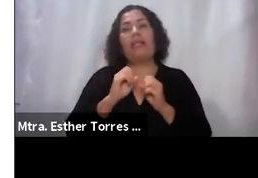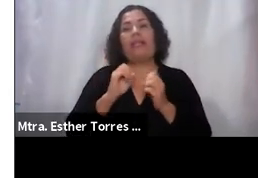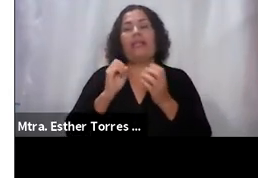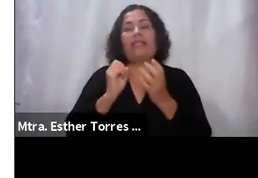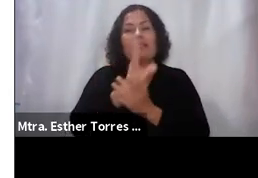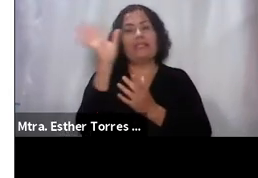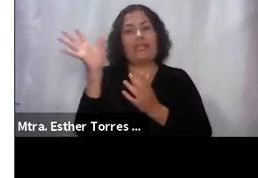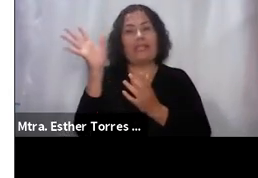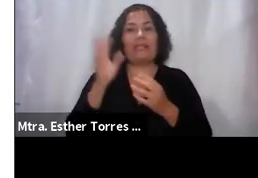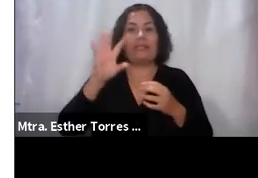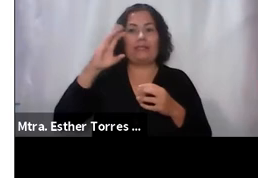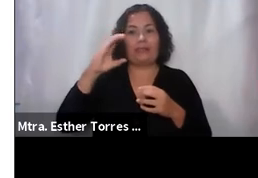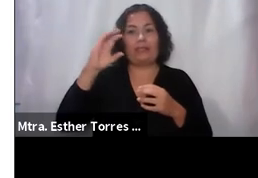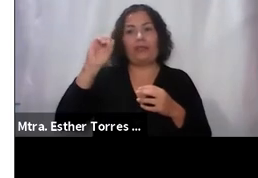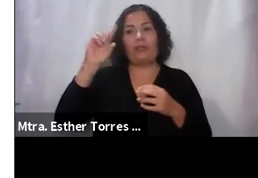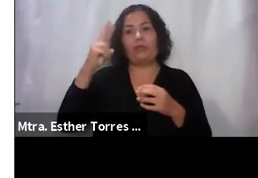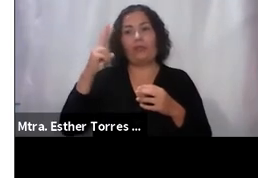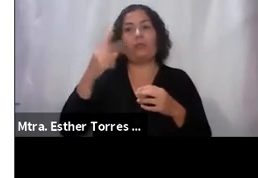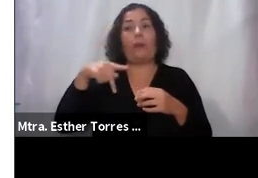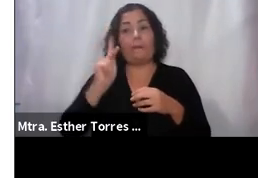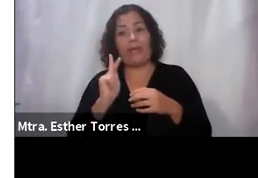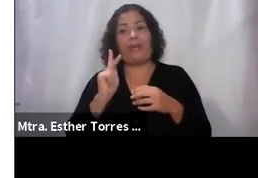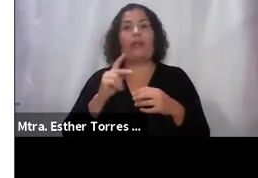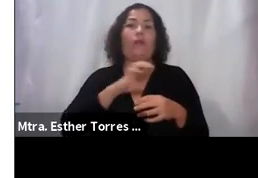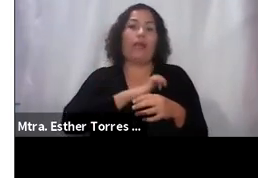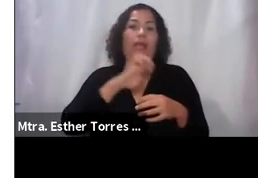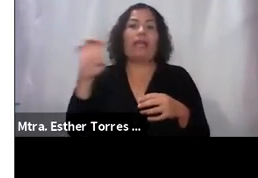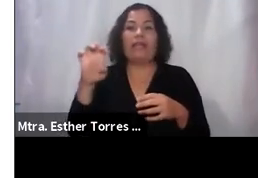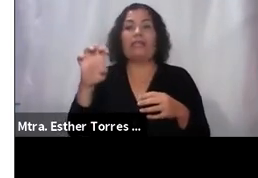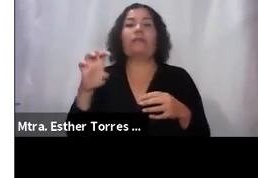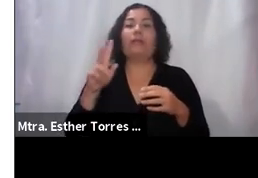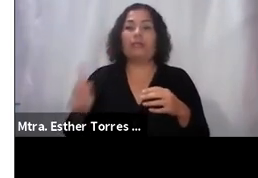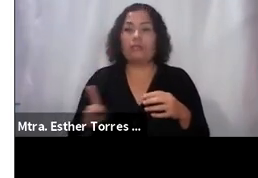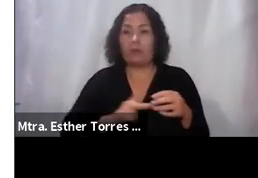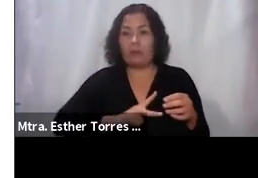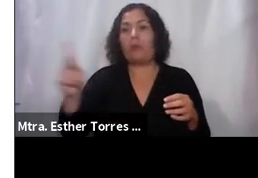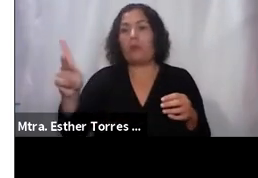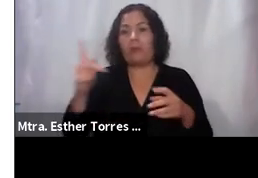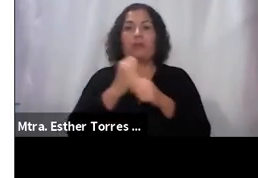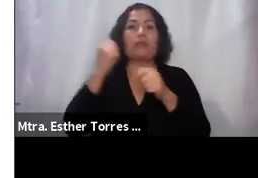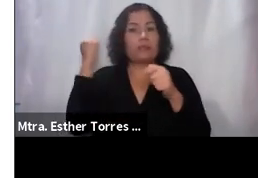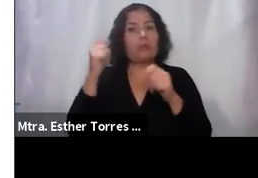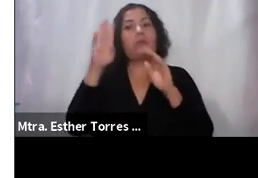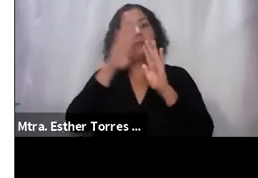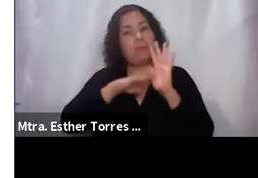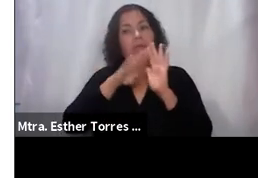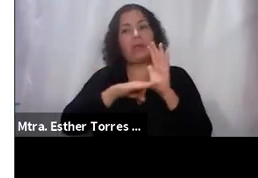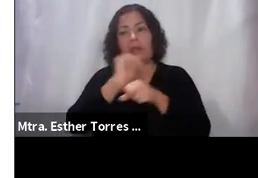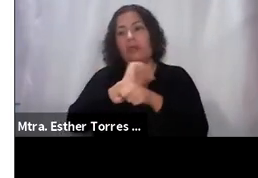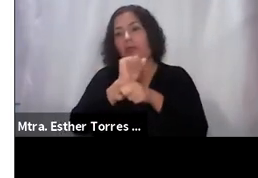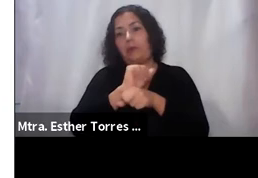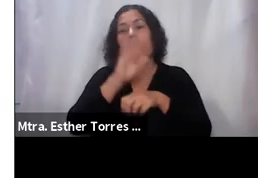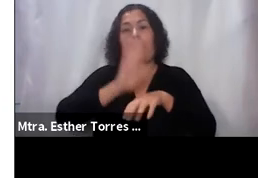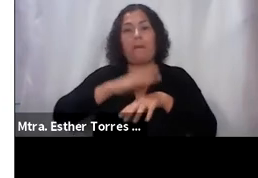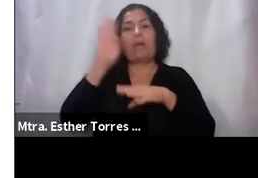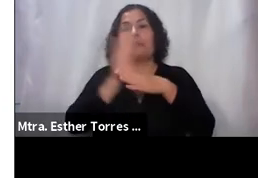transporte público, en cuanto al espacio, bueno, pues también es menor que el de los coches, tiene más beneficios para la salud. ¿Por